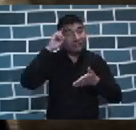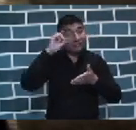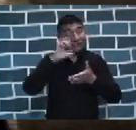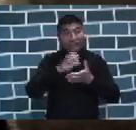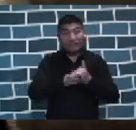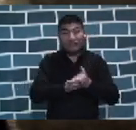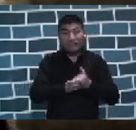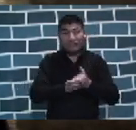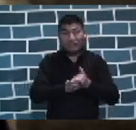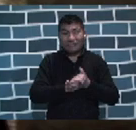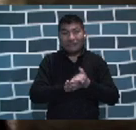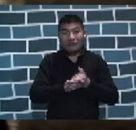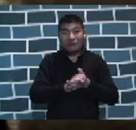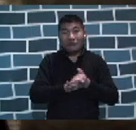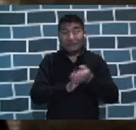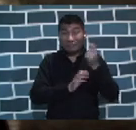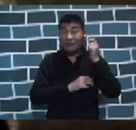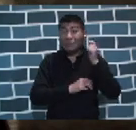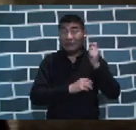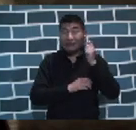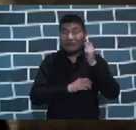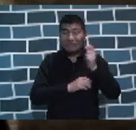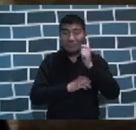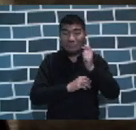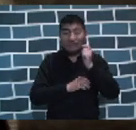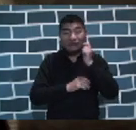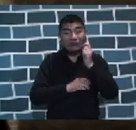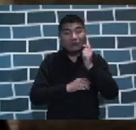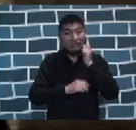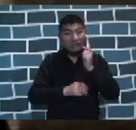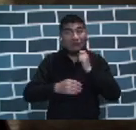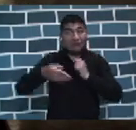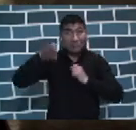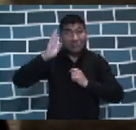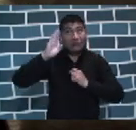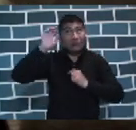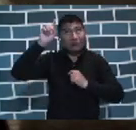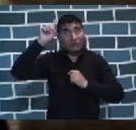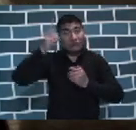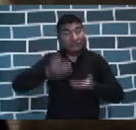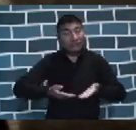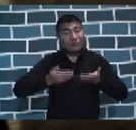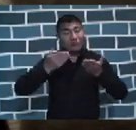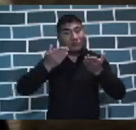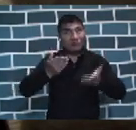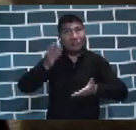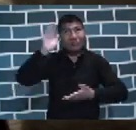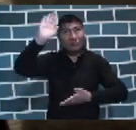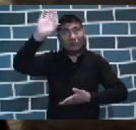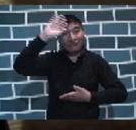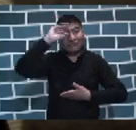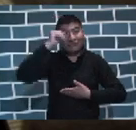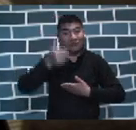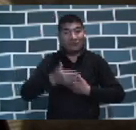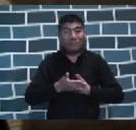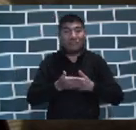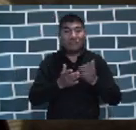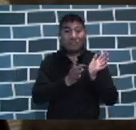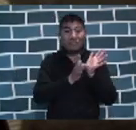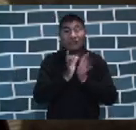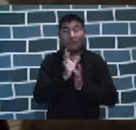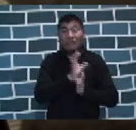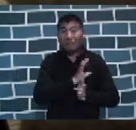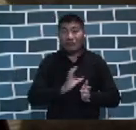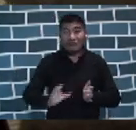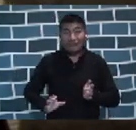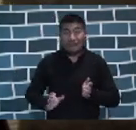las el testimonio externo que dios ha dado de su hijo jesucristo poco a